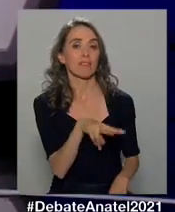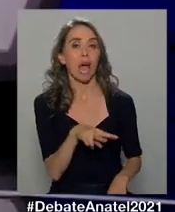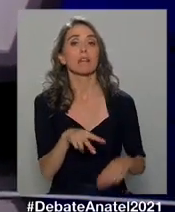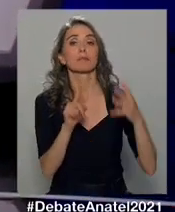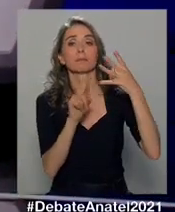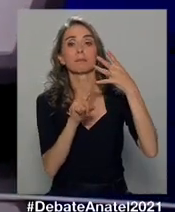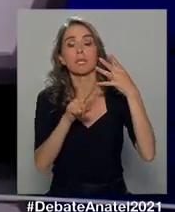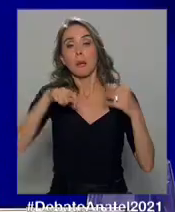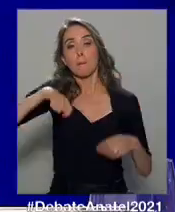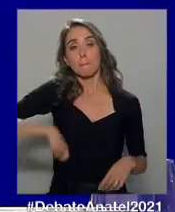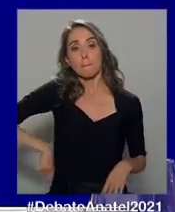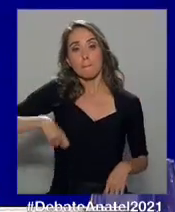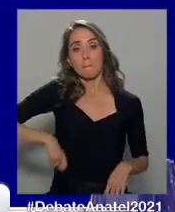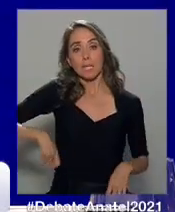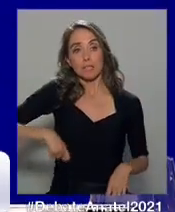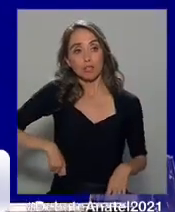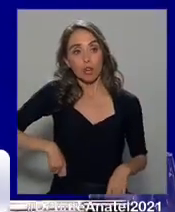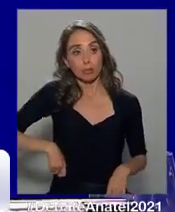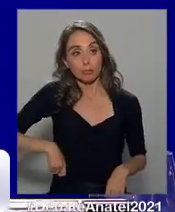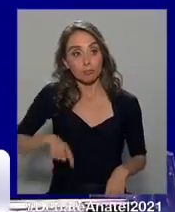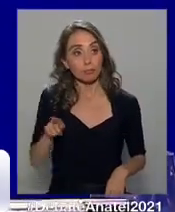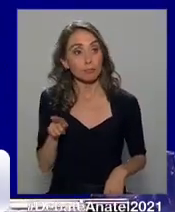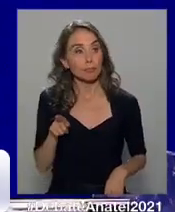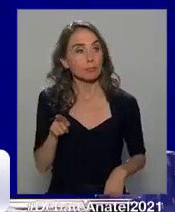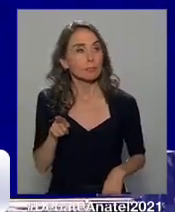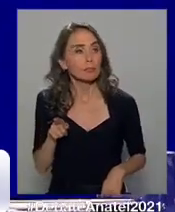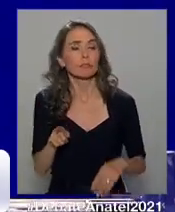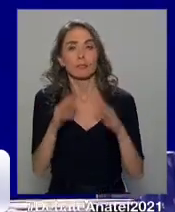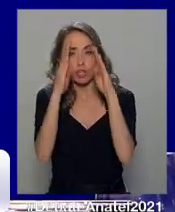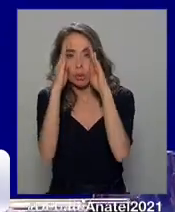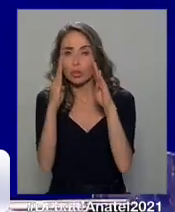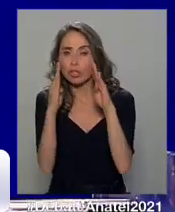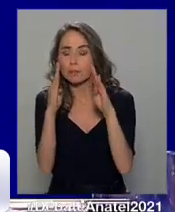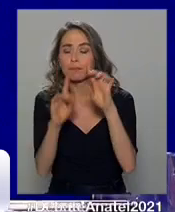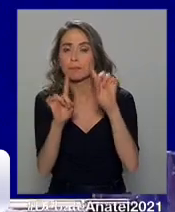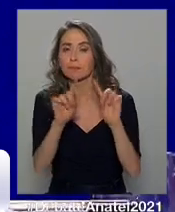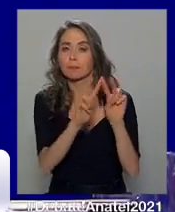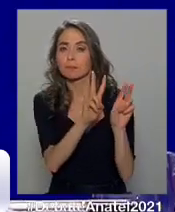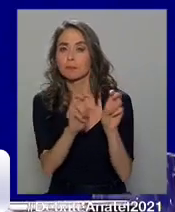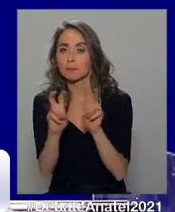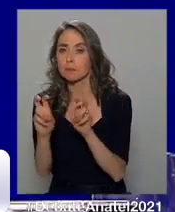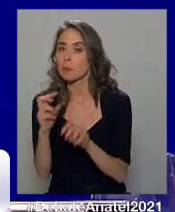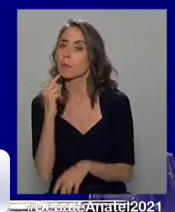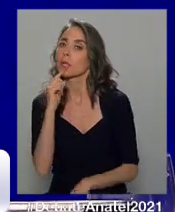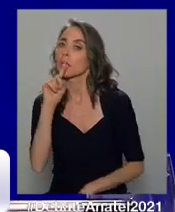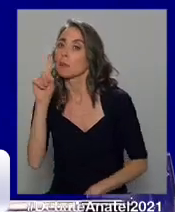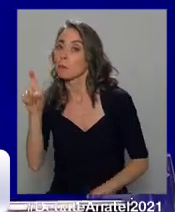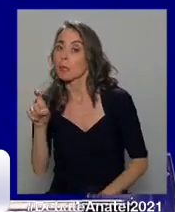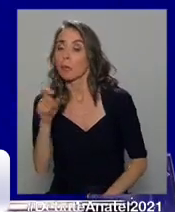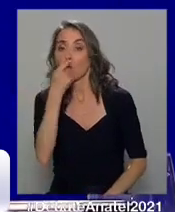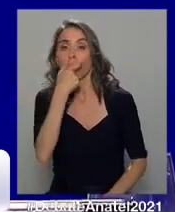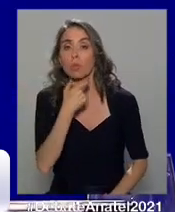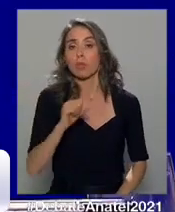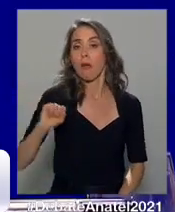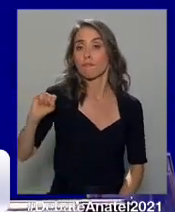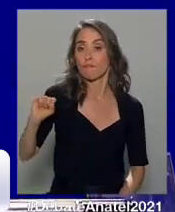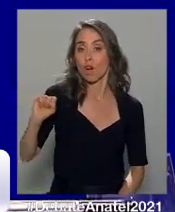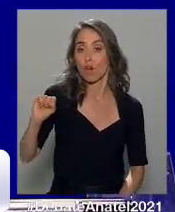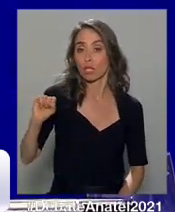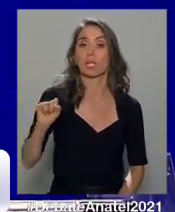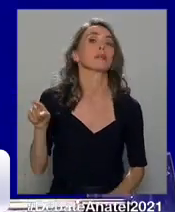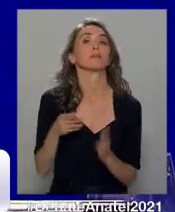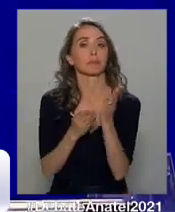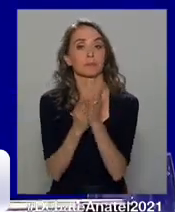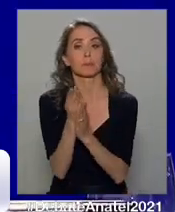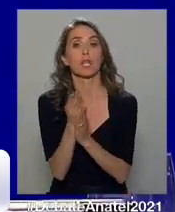Pensiones, se ha hablado tanto en las últimas horas de pensiones, vamos a tratar de enfocarnos en algunas áreas. Y le quiero preguntar a Gabriel Boric, que por sorteo le toca partir.